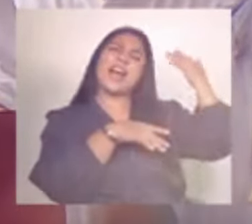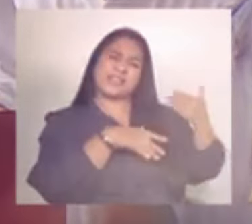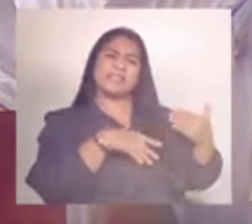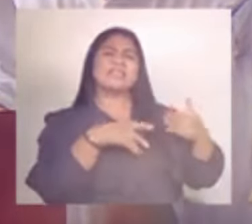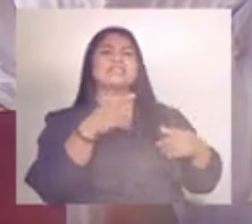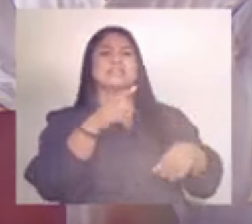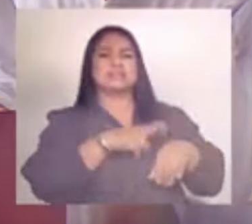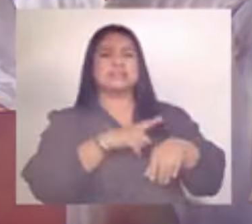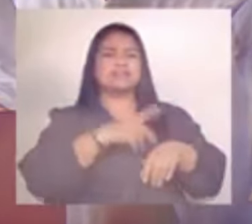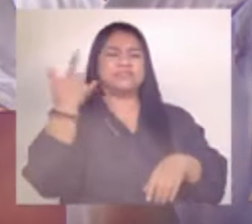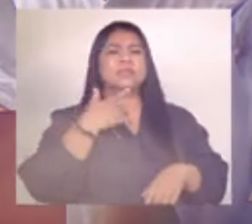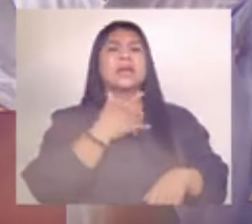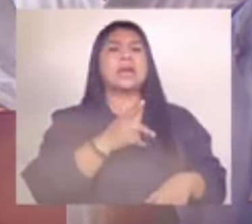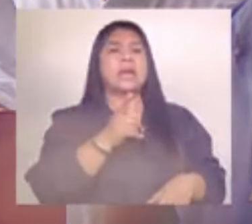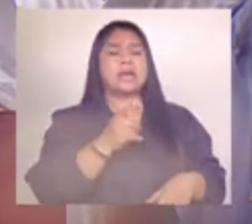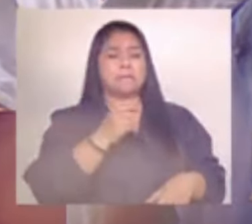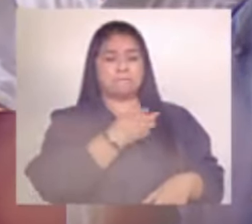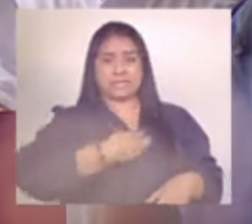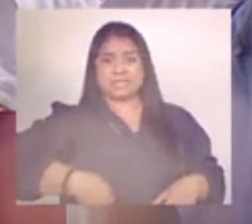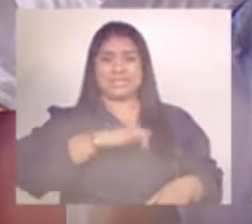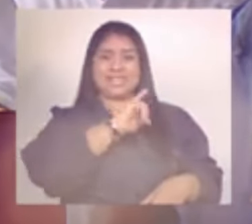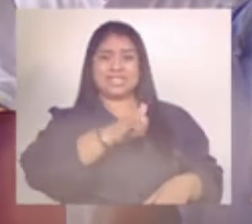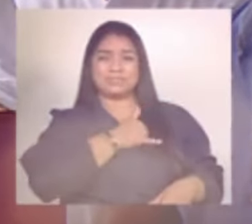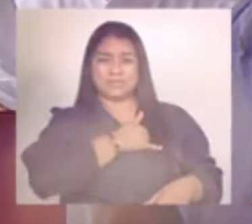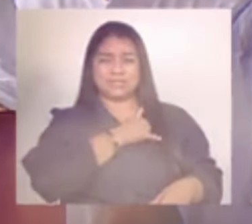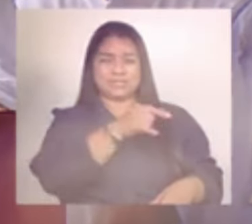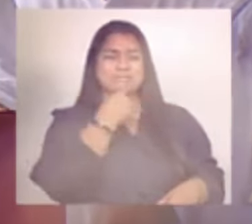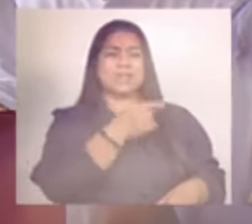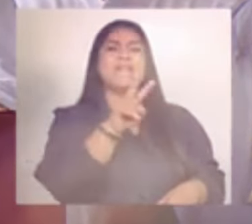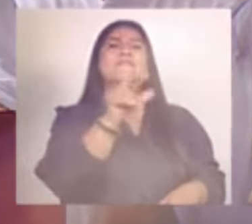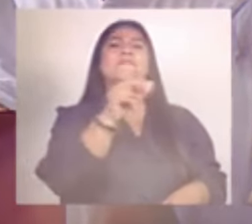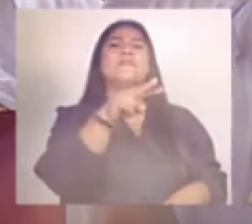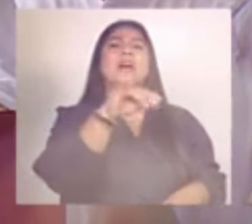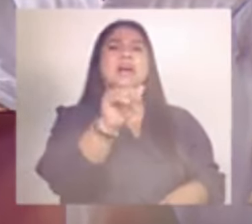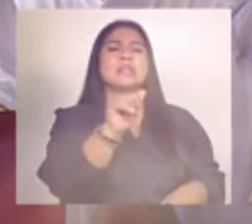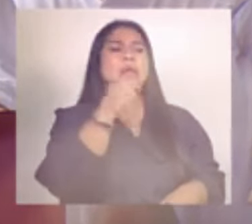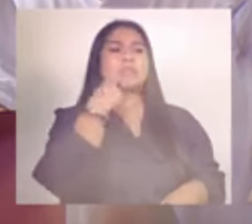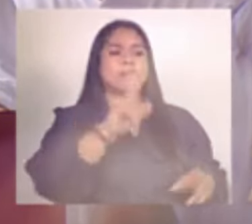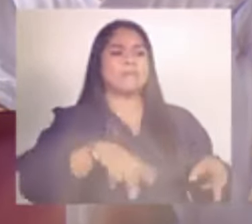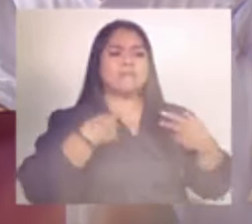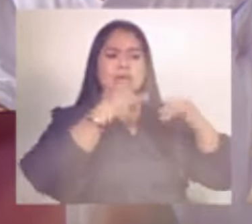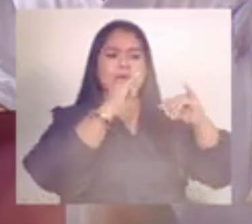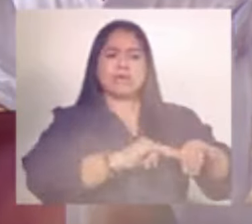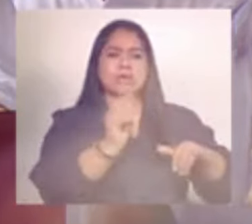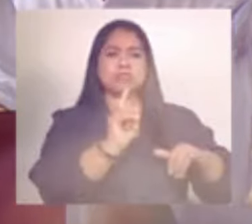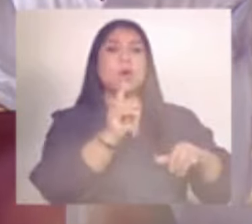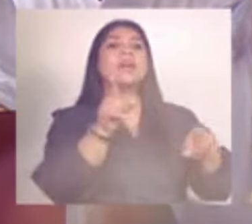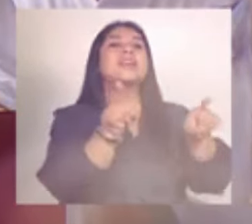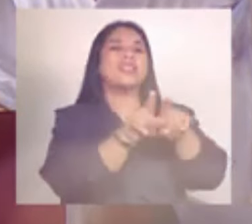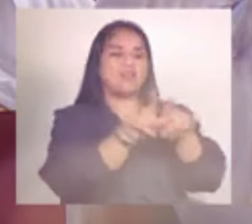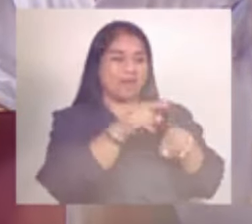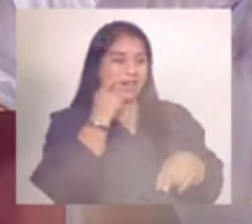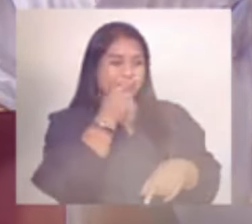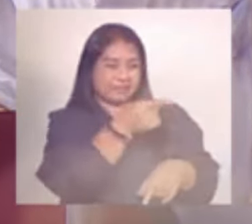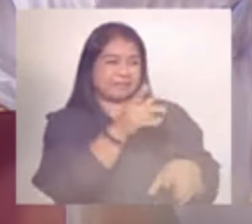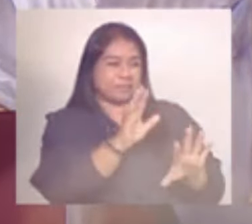había nombrado a la licenciada Vania Rodas. Ella era del departamento, pero ya no residía. Creo que lo mismo va a pasar con esta señora. ¿No cree